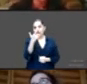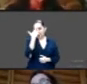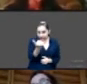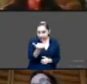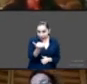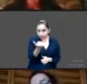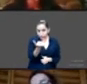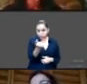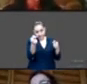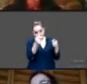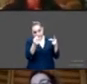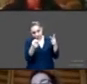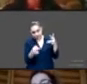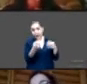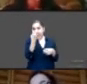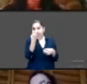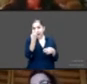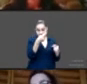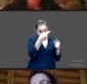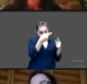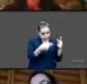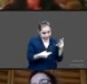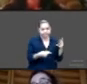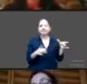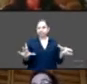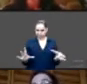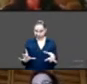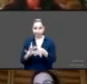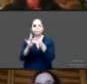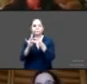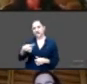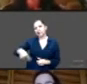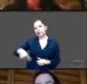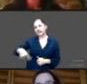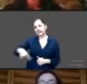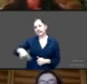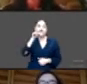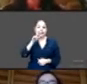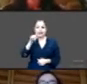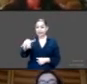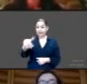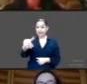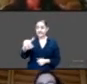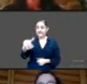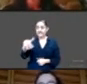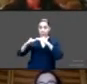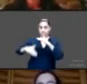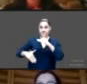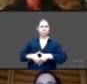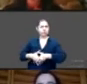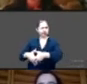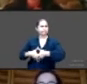provocando tasas de fecundidad en niñas menores de 15 años. Entre las mujeres de 20 a